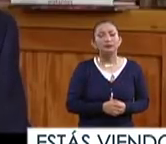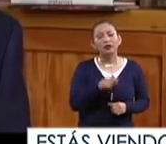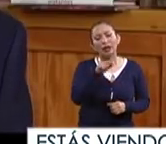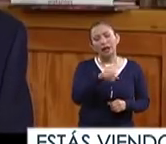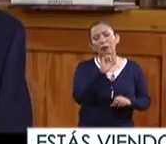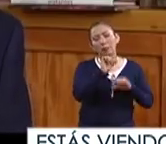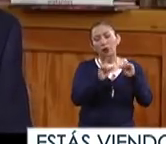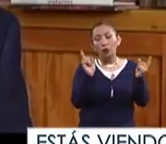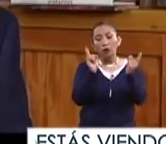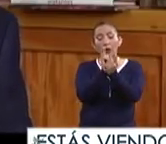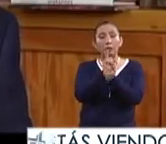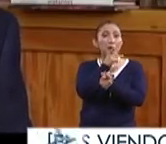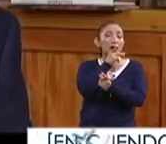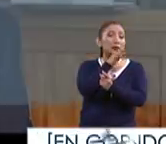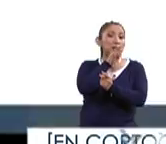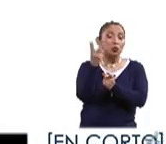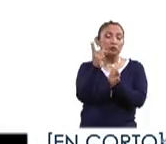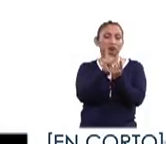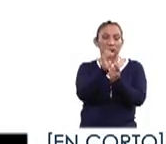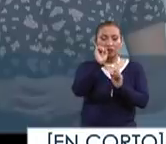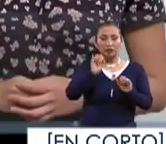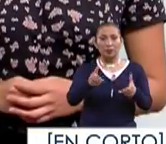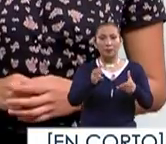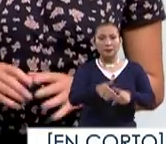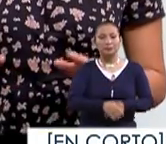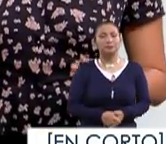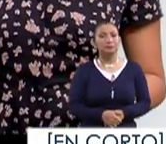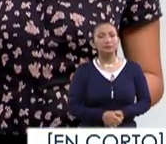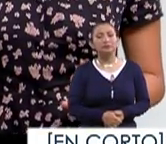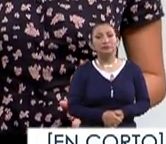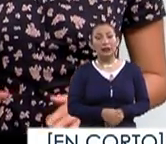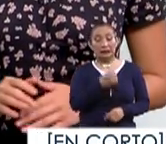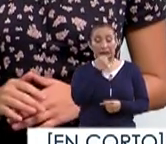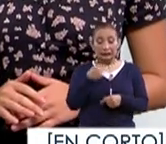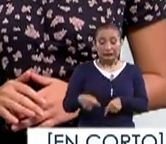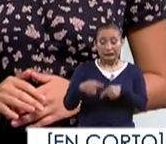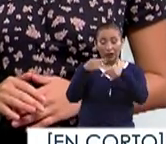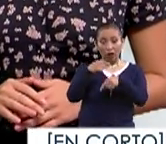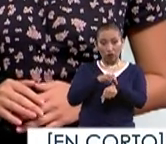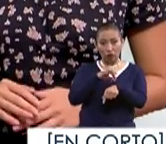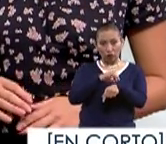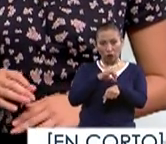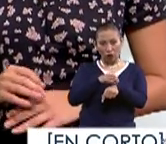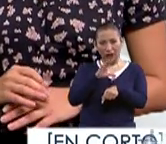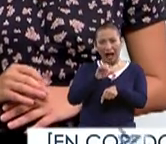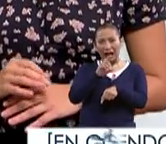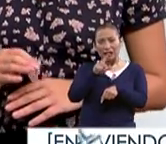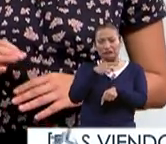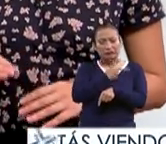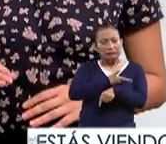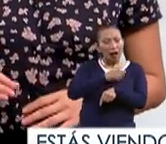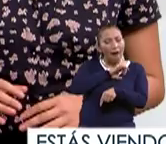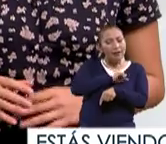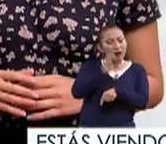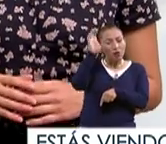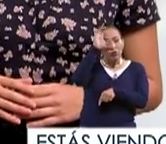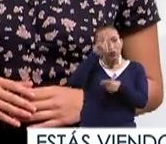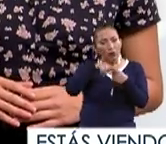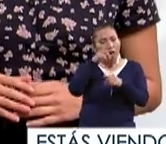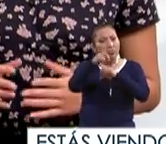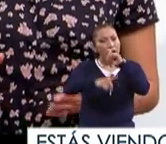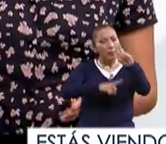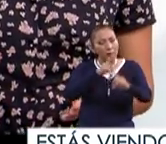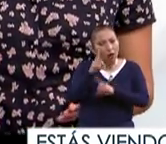y así fue como se conocieron allá en Chiapas. Desde niño, el doctor Carrasco se apasionó por la cultura,